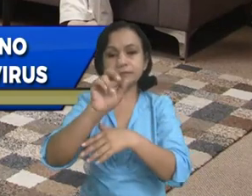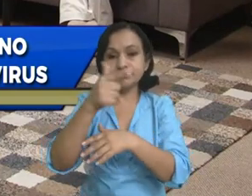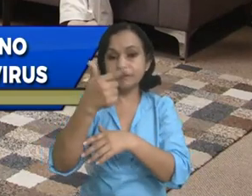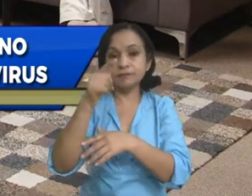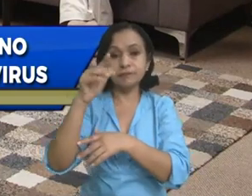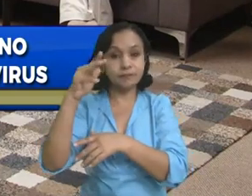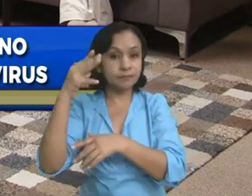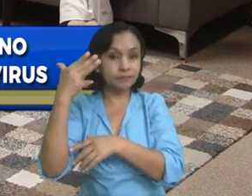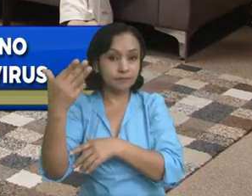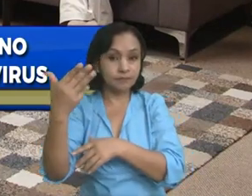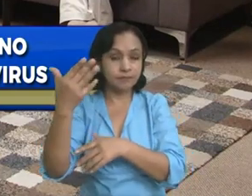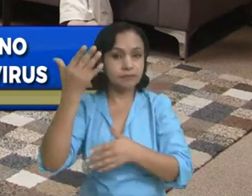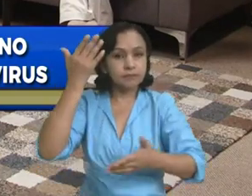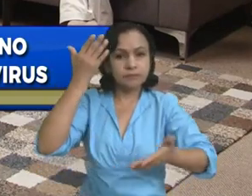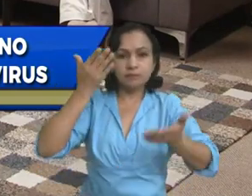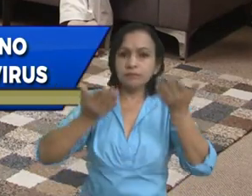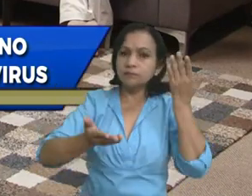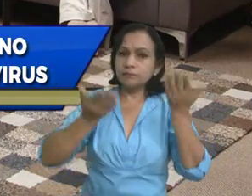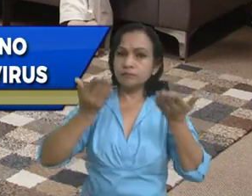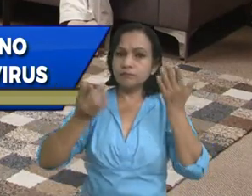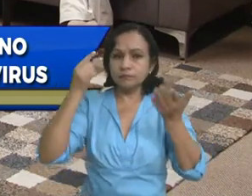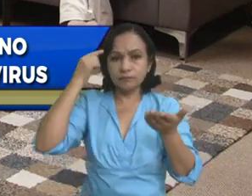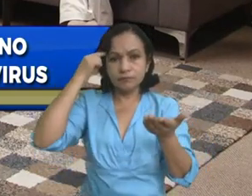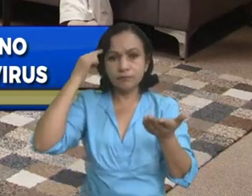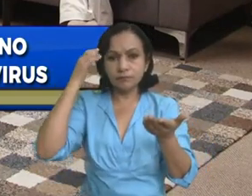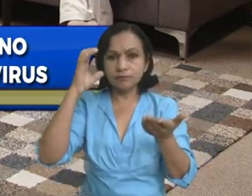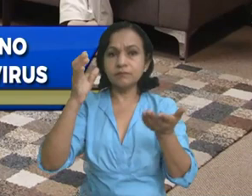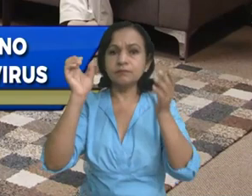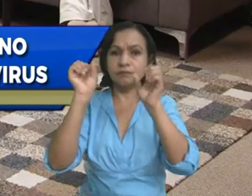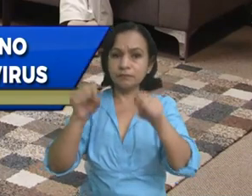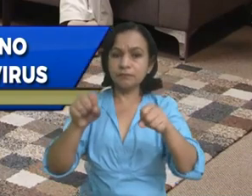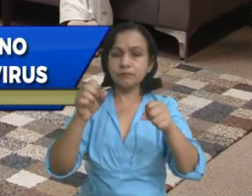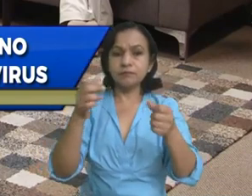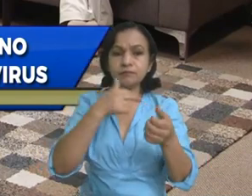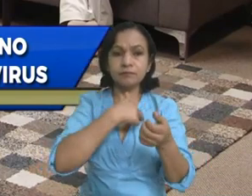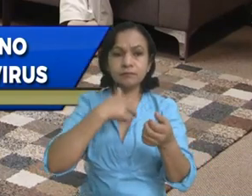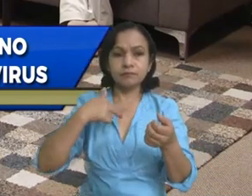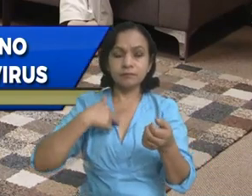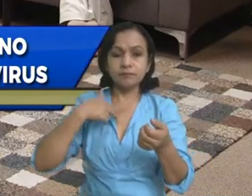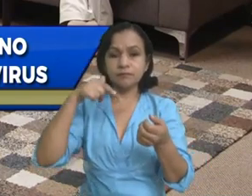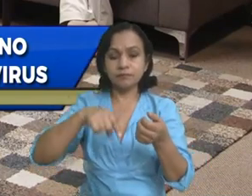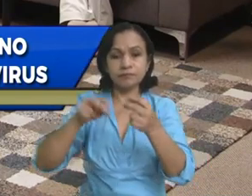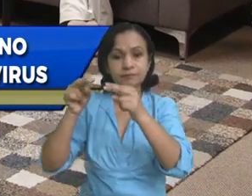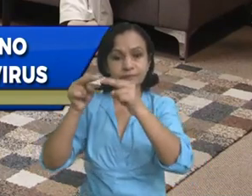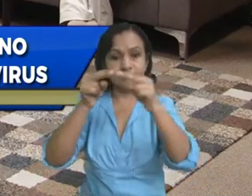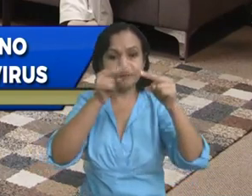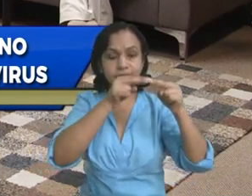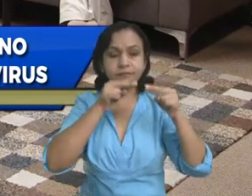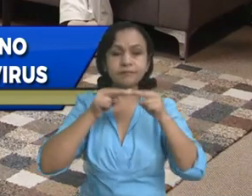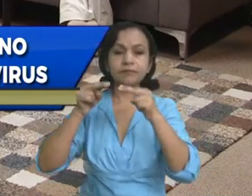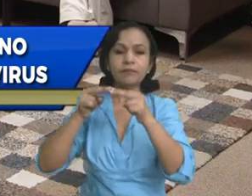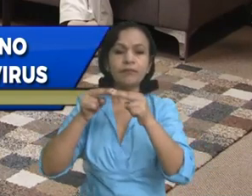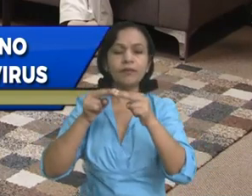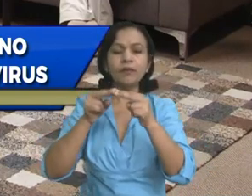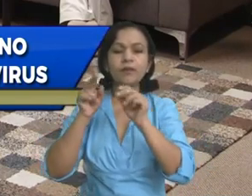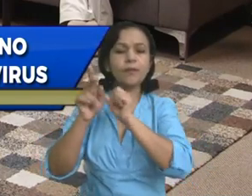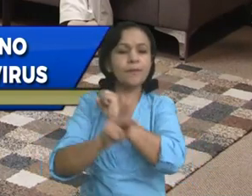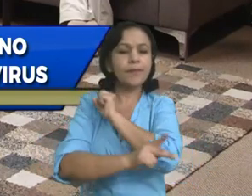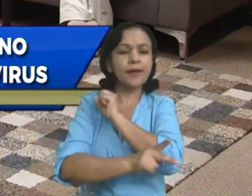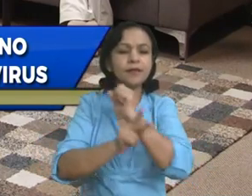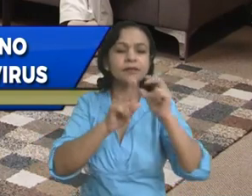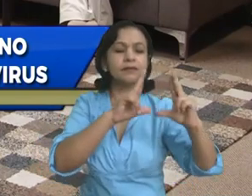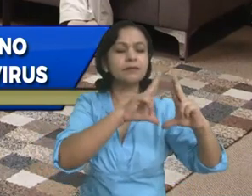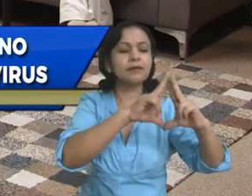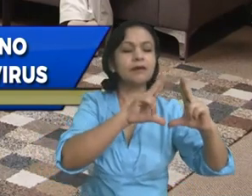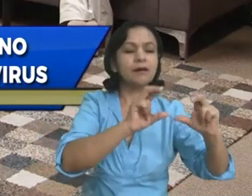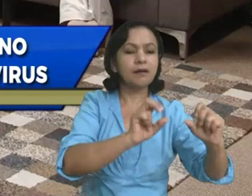pareciese, y de repente pudiésemos creer o dejar creer, que esta vinculación se da únicamente con países como Nicaragua,